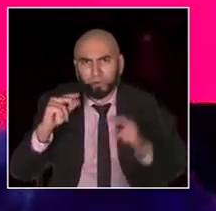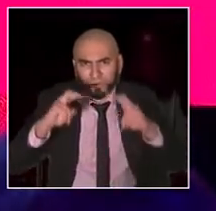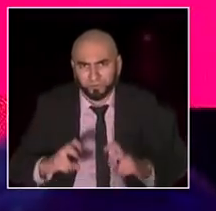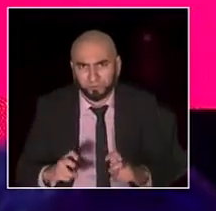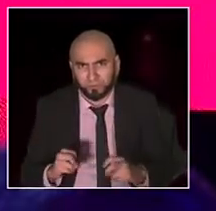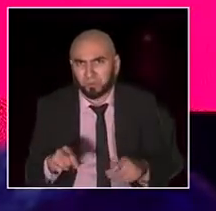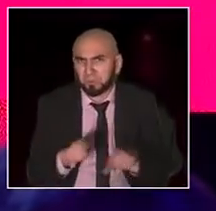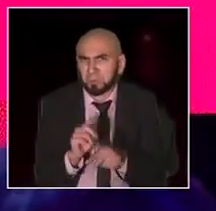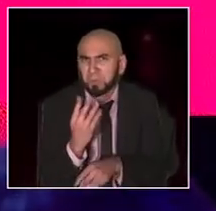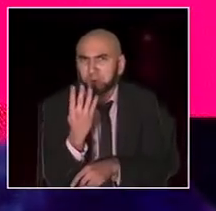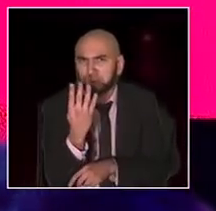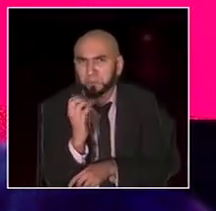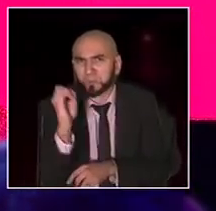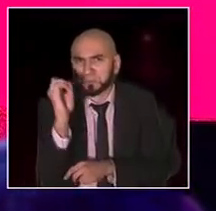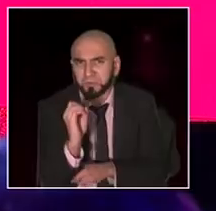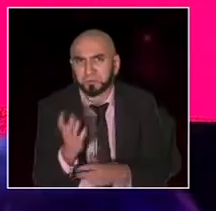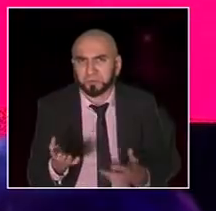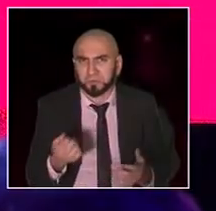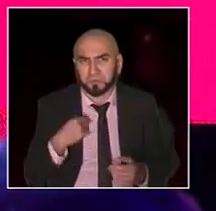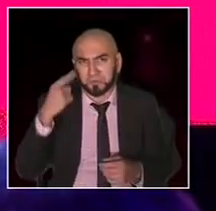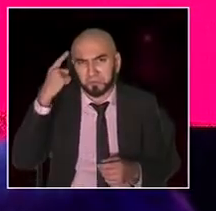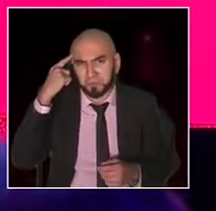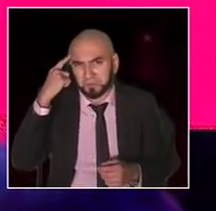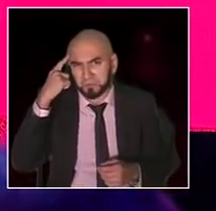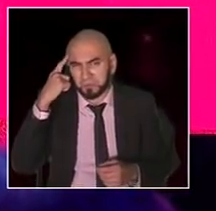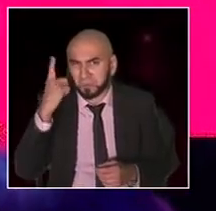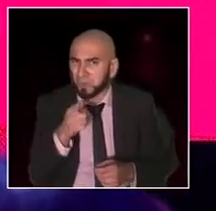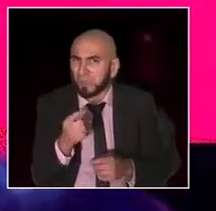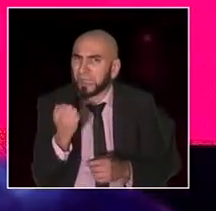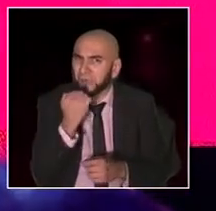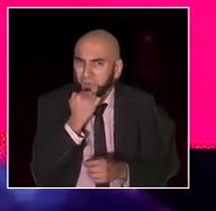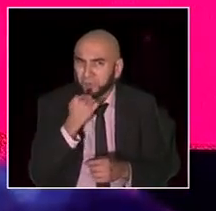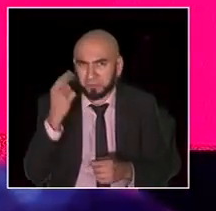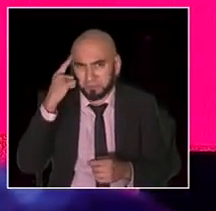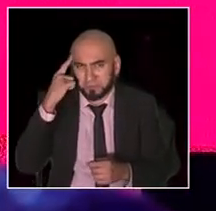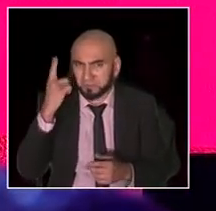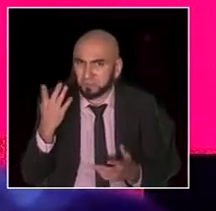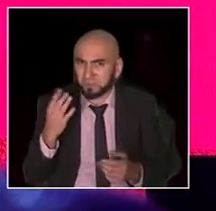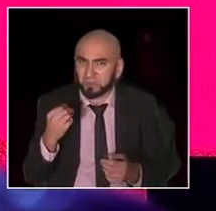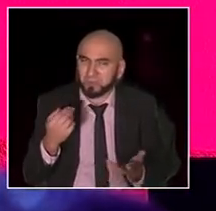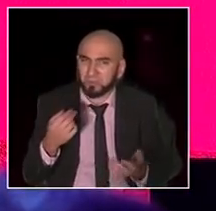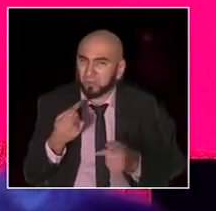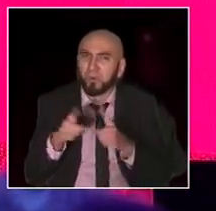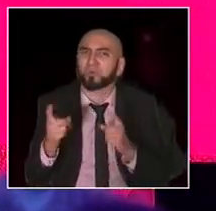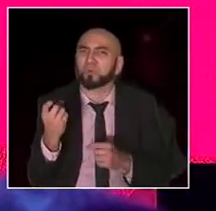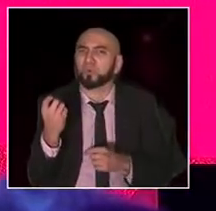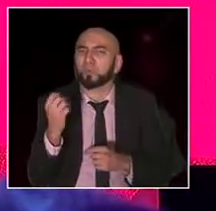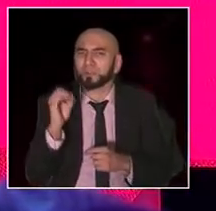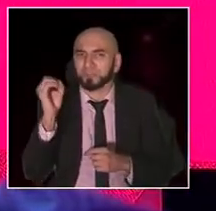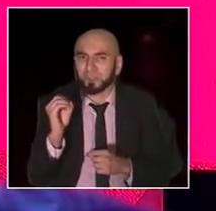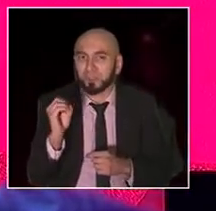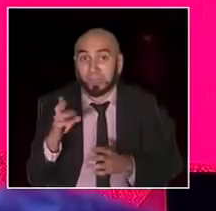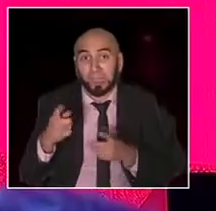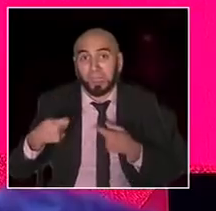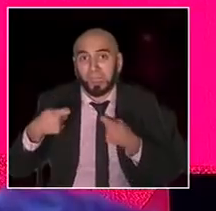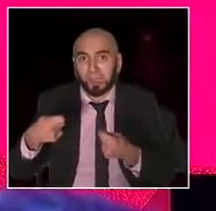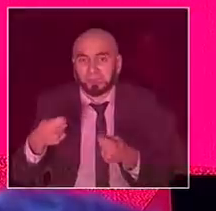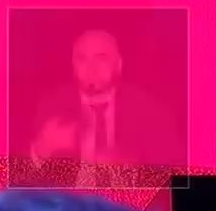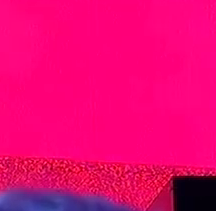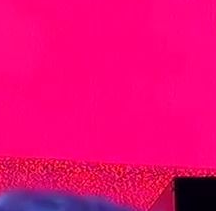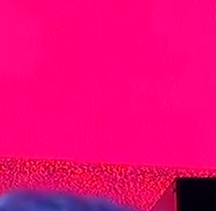0,4% del producto, a pesar que ahí estoy convencido que hay un grueso error de medición, sino que además ese gasto es casi